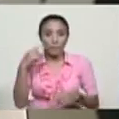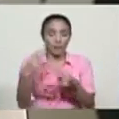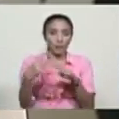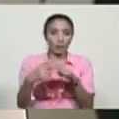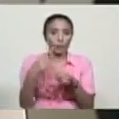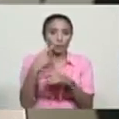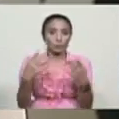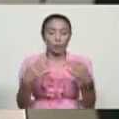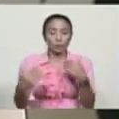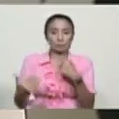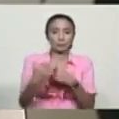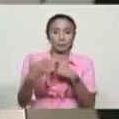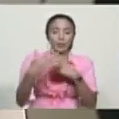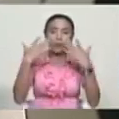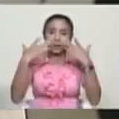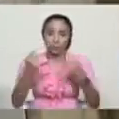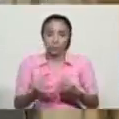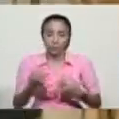la seguridad